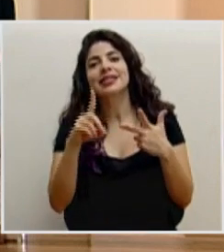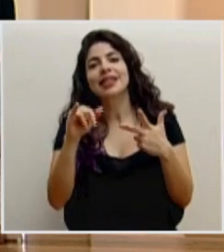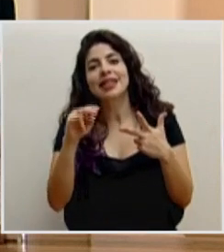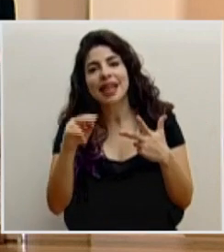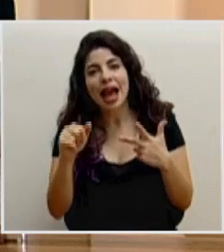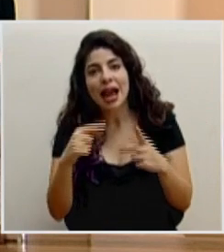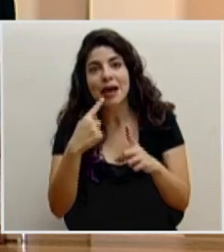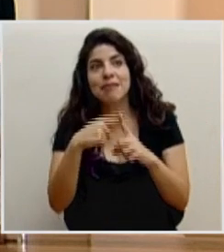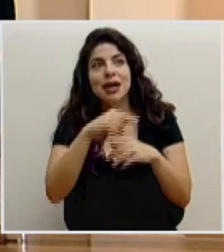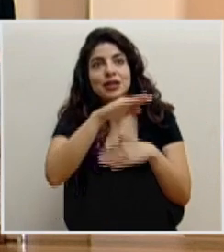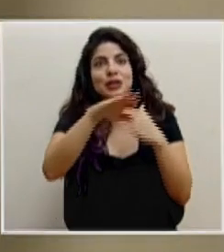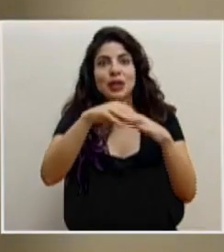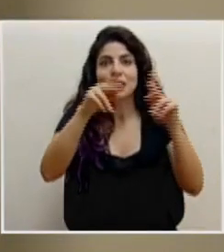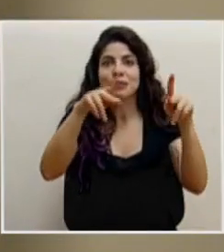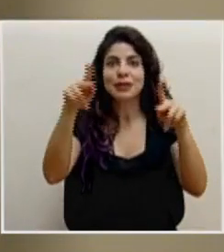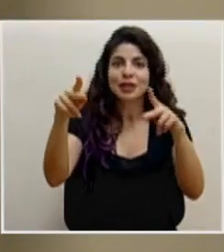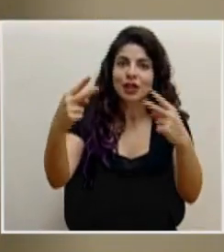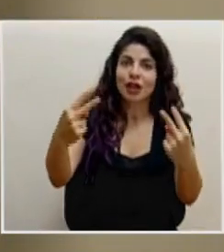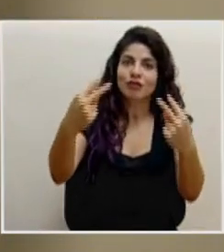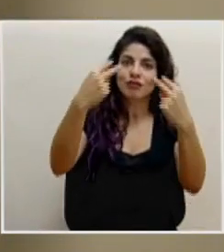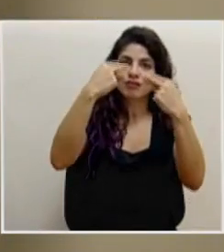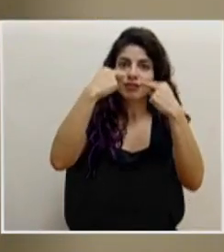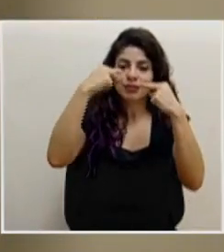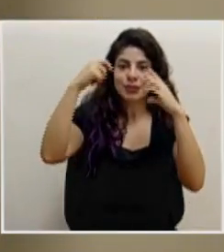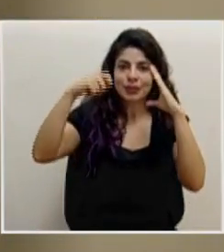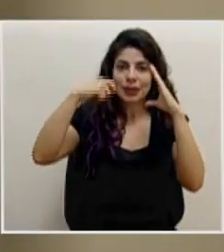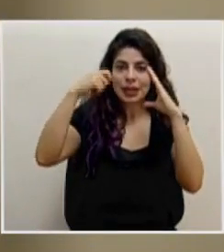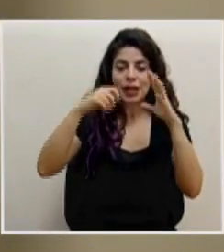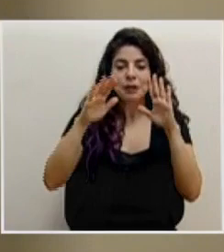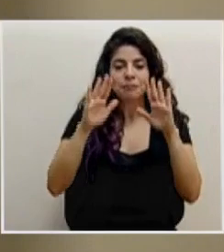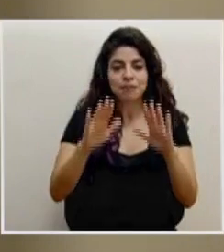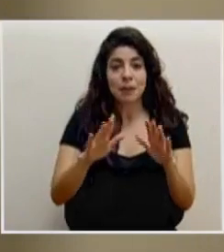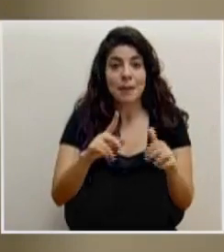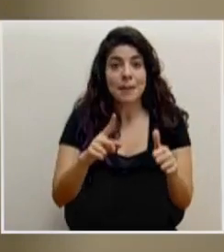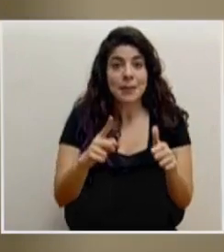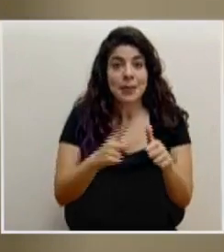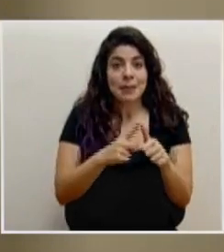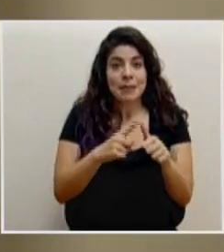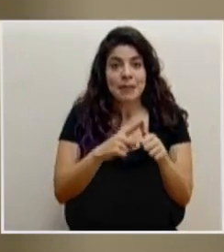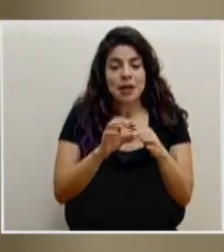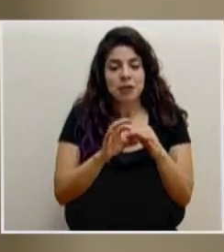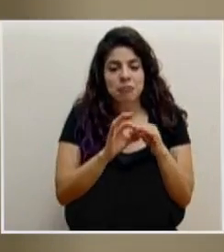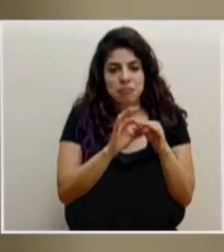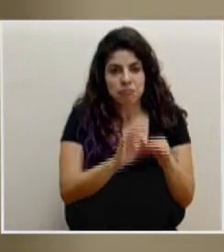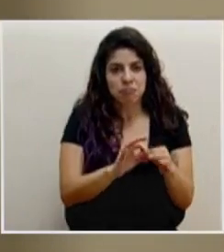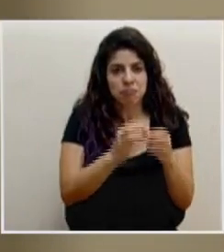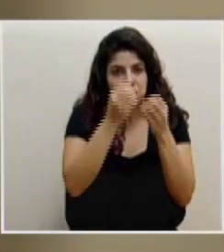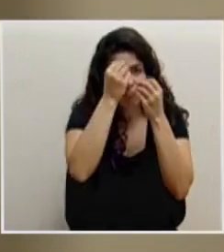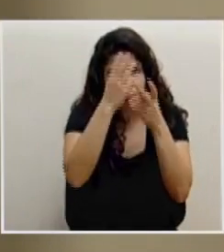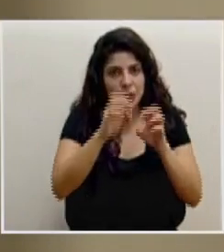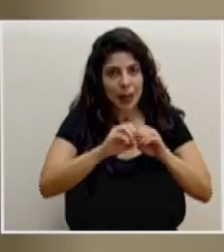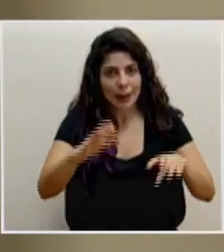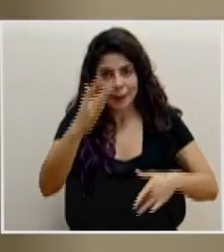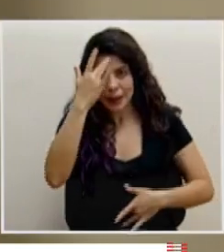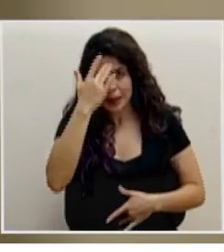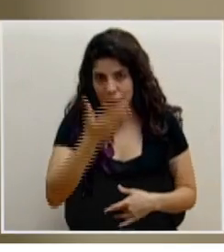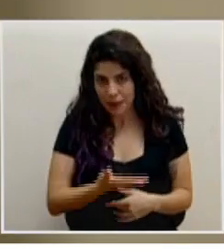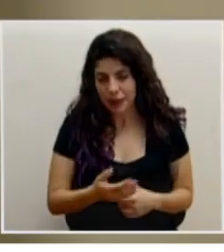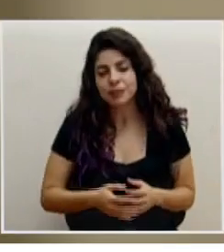y siguiendo la transmisión. Primero, vamos a dar el reporte epidemiológico